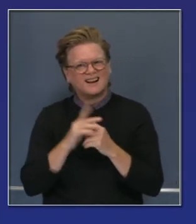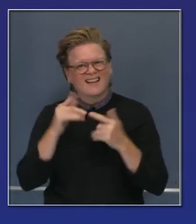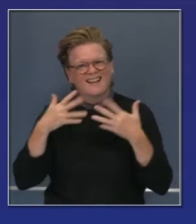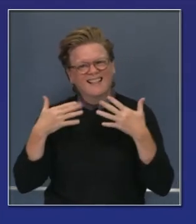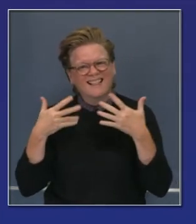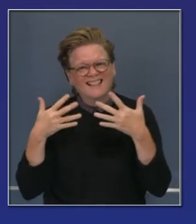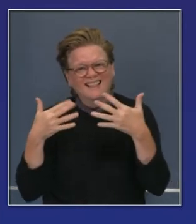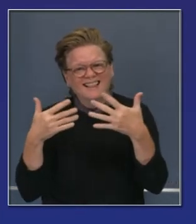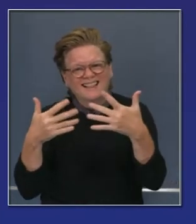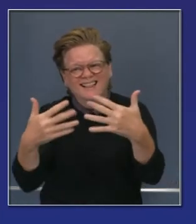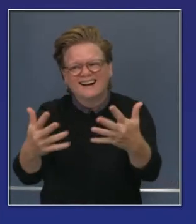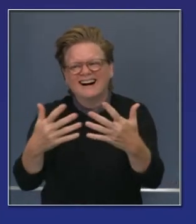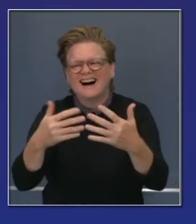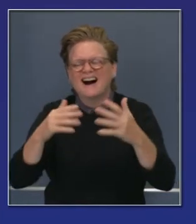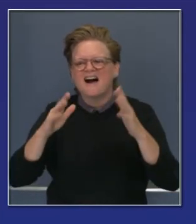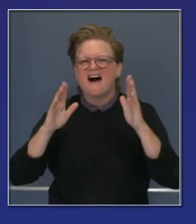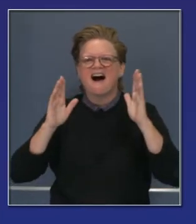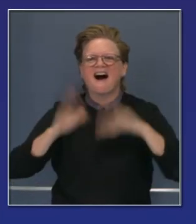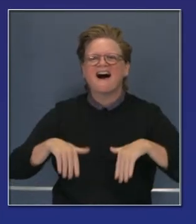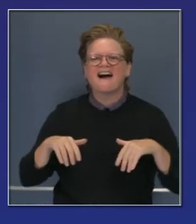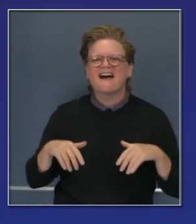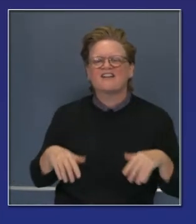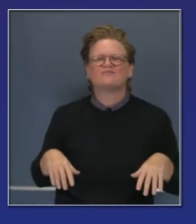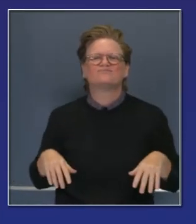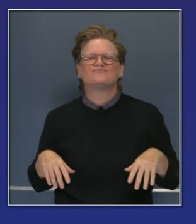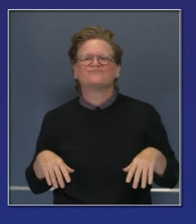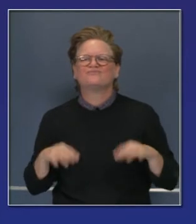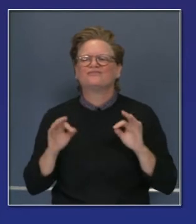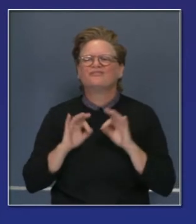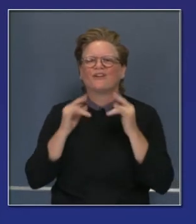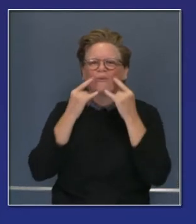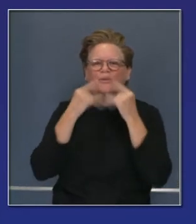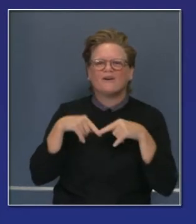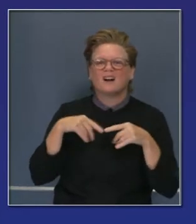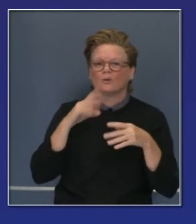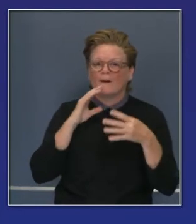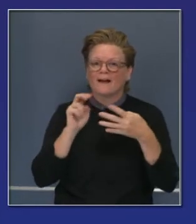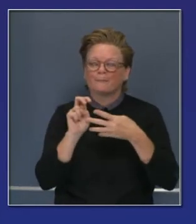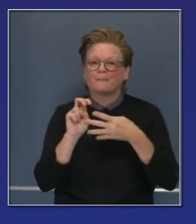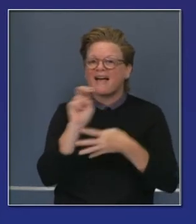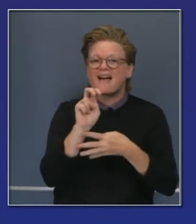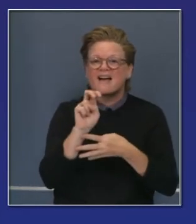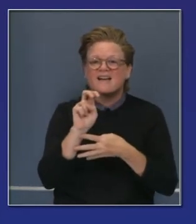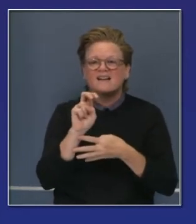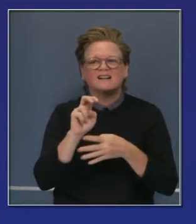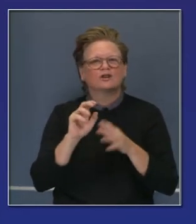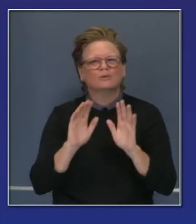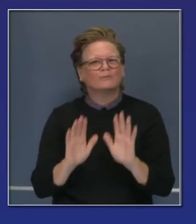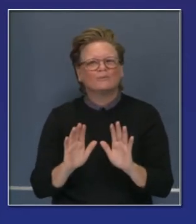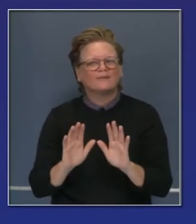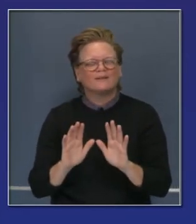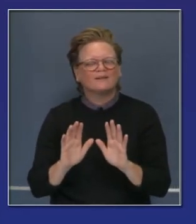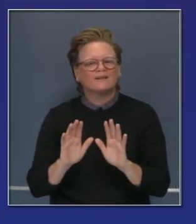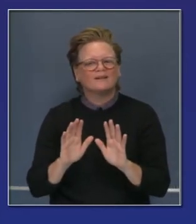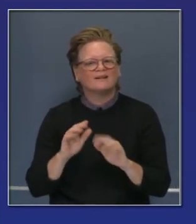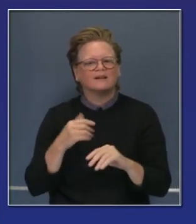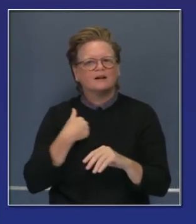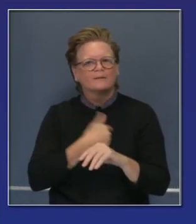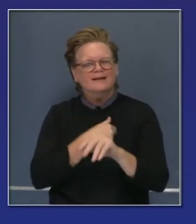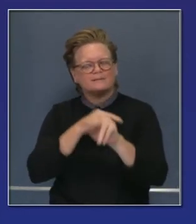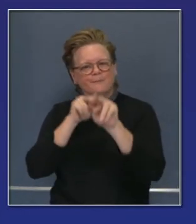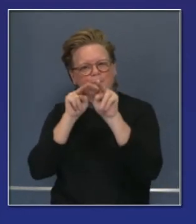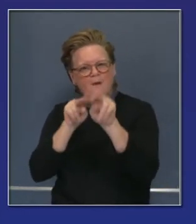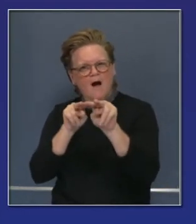condados rápidamente para tener que hacerlos retroceder otra vez. Así que seguiremos usando este criterio de 2-3 semanas,